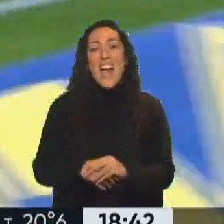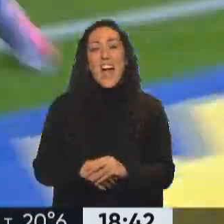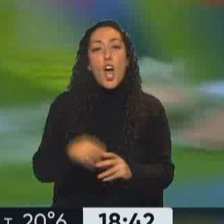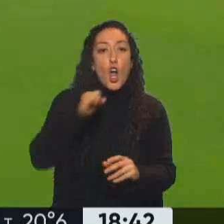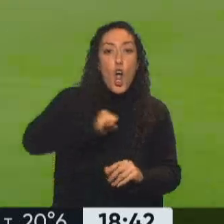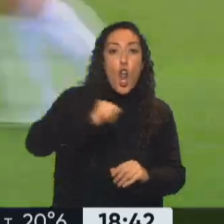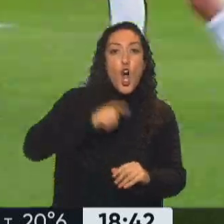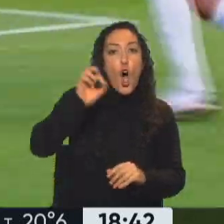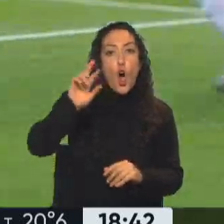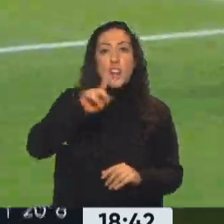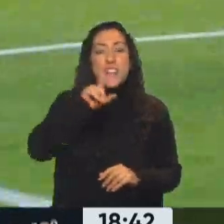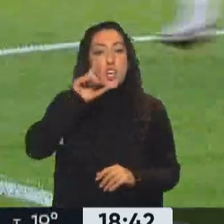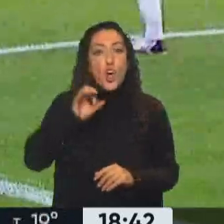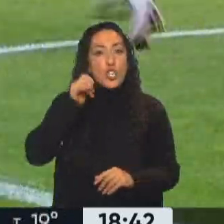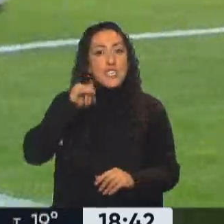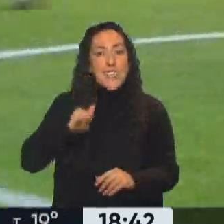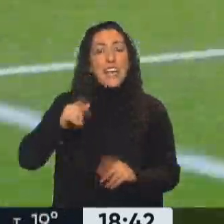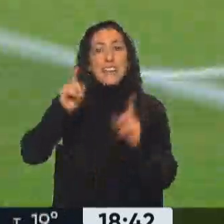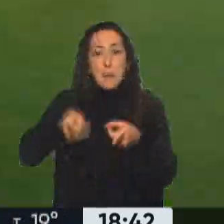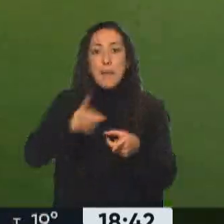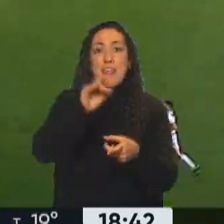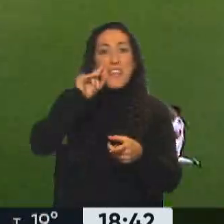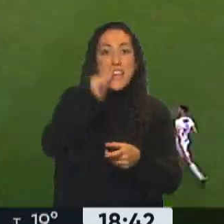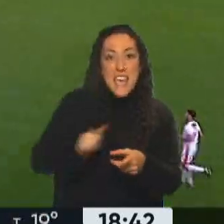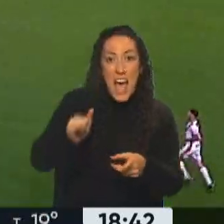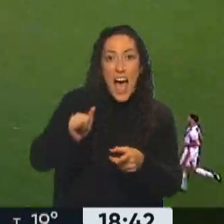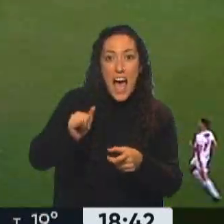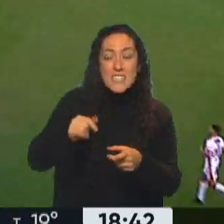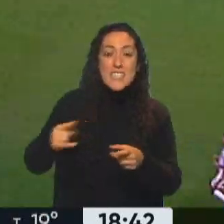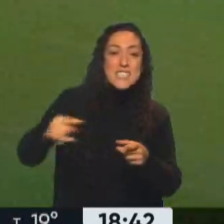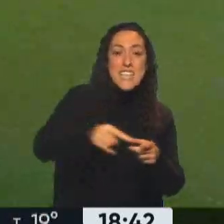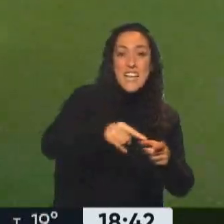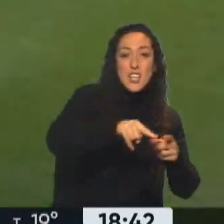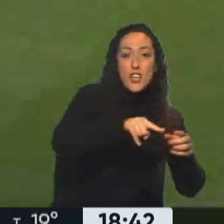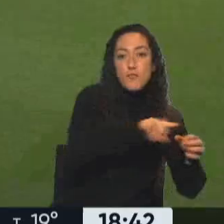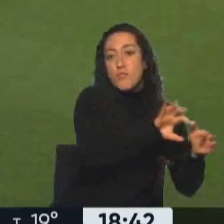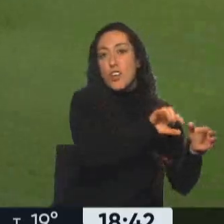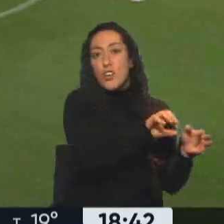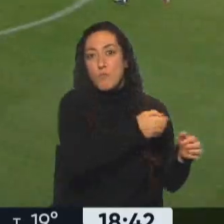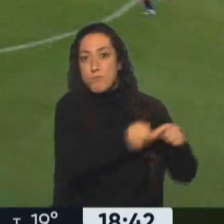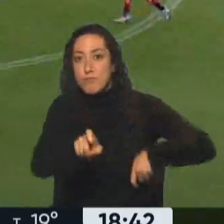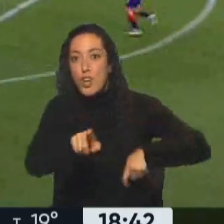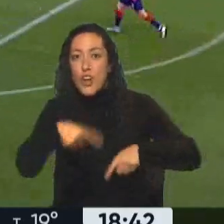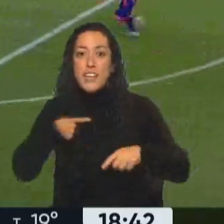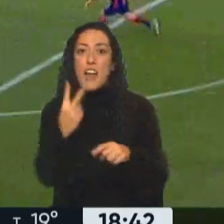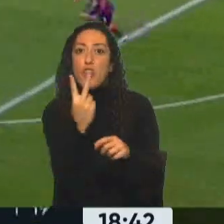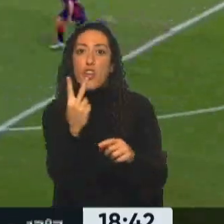de Ortigosa, sino también dos minutos más tarde el de Elías, tras el centro y el rebote conecta de esa manera para poner el